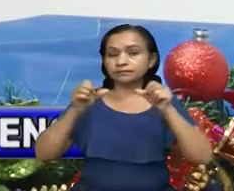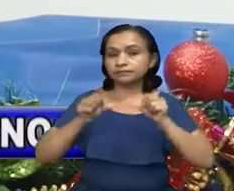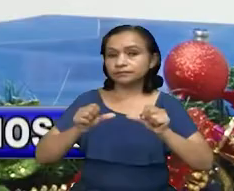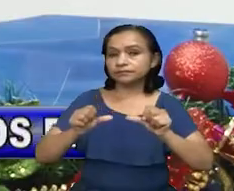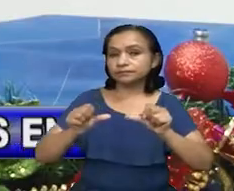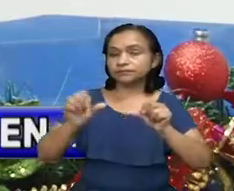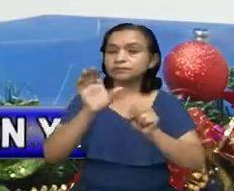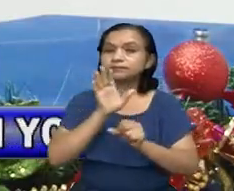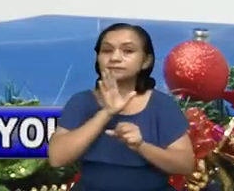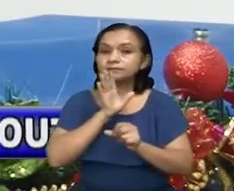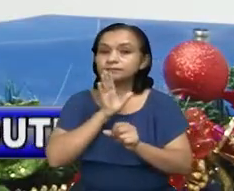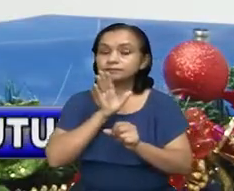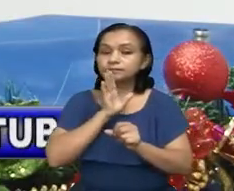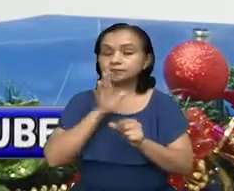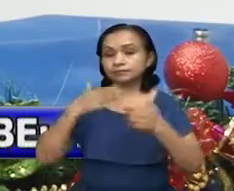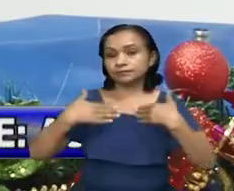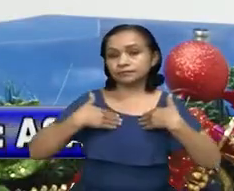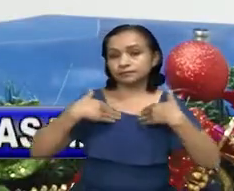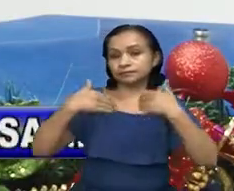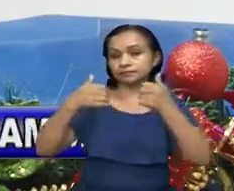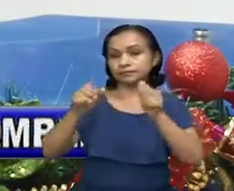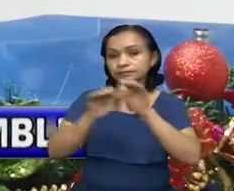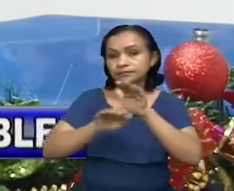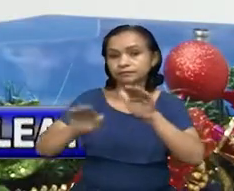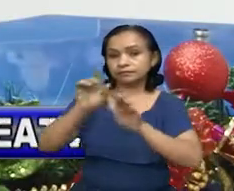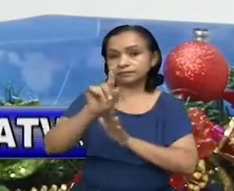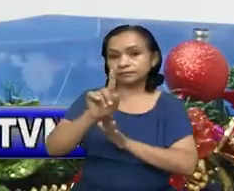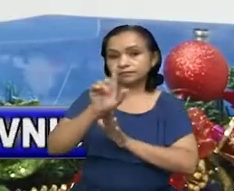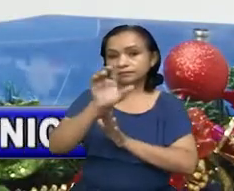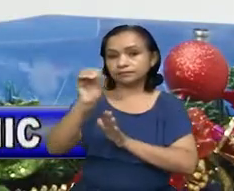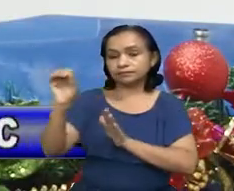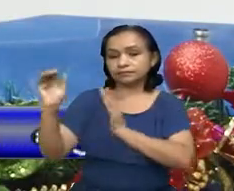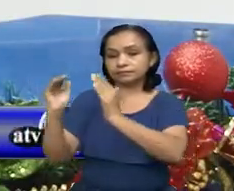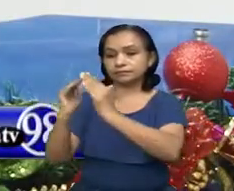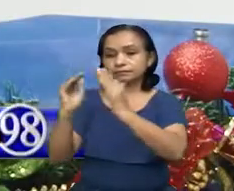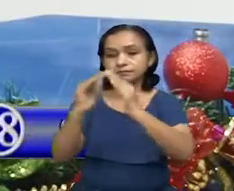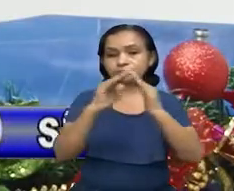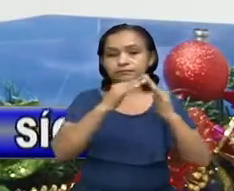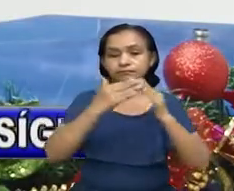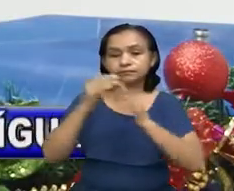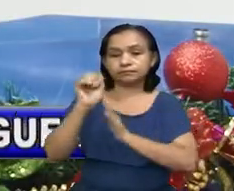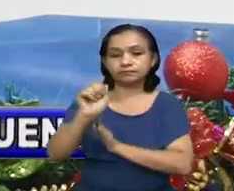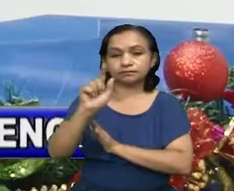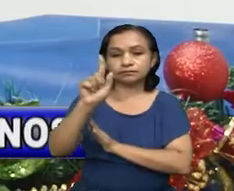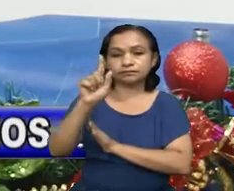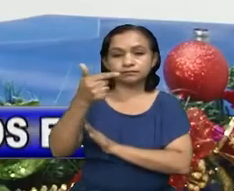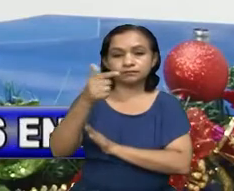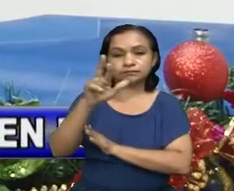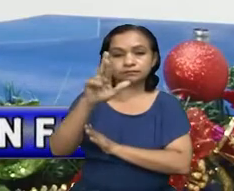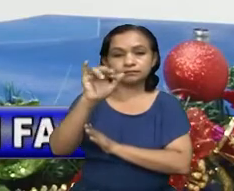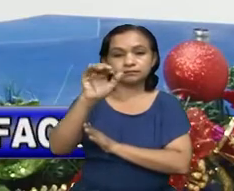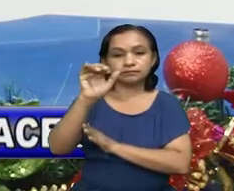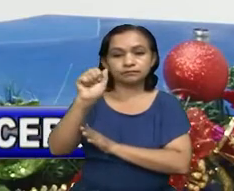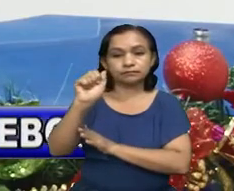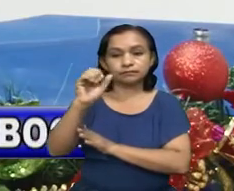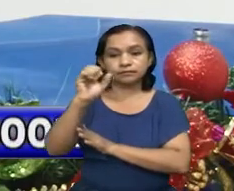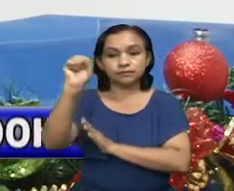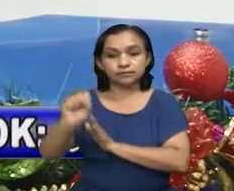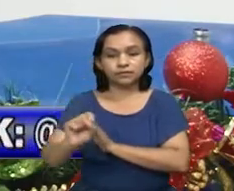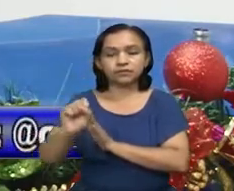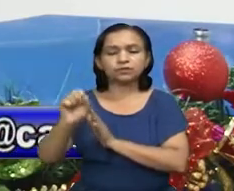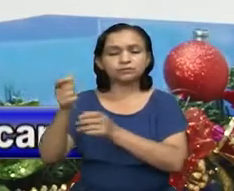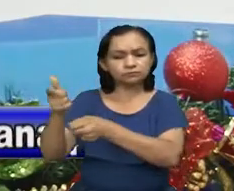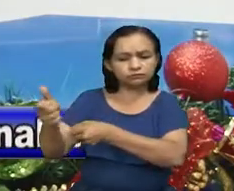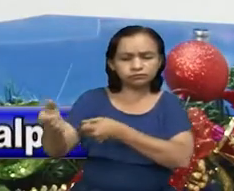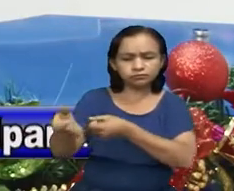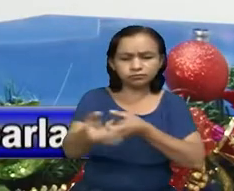Continuamos hablando acerca de la salud, ya que más de 100 viviendas del barrio Altagracia Sur fueron fumigadas por brigadistas del Ministerio de